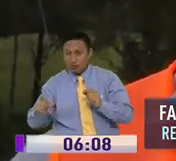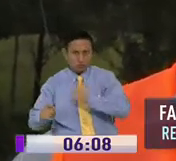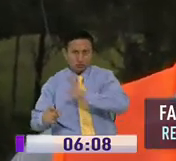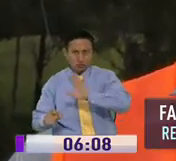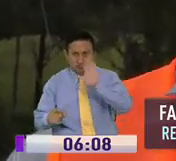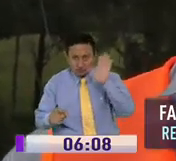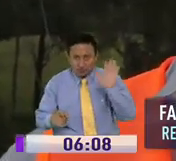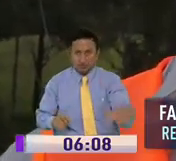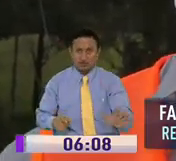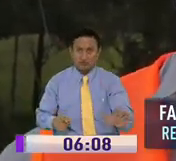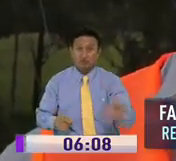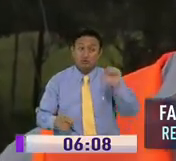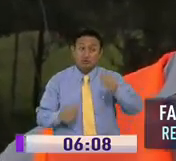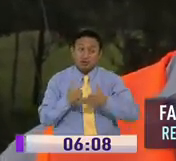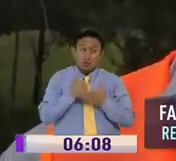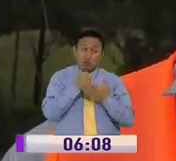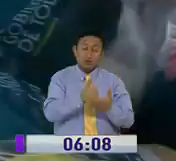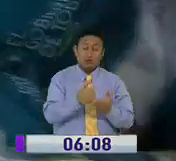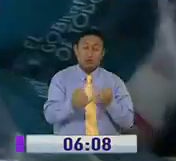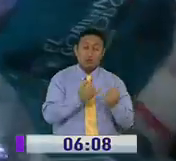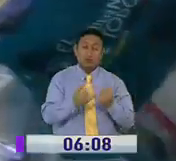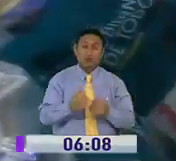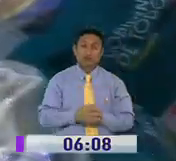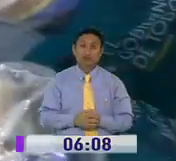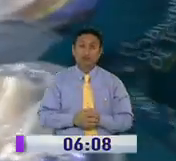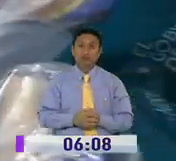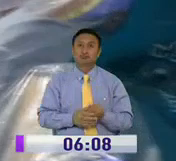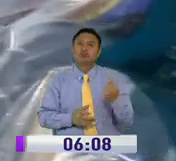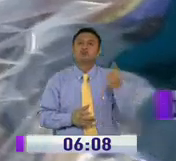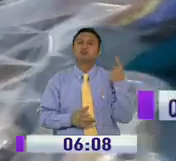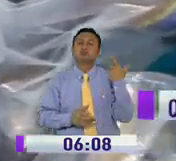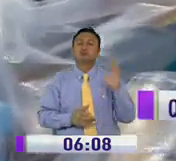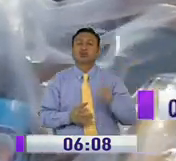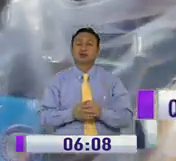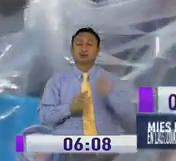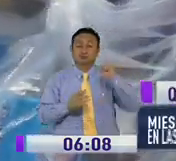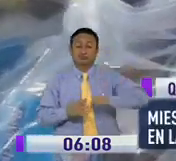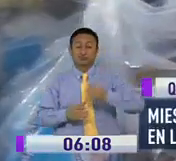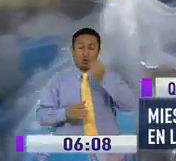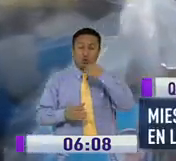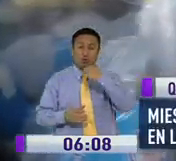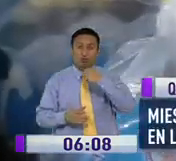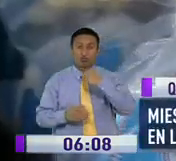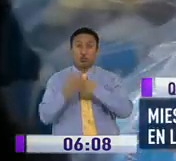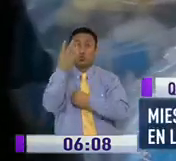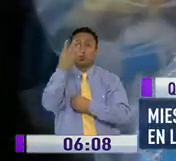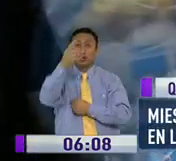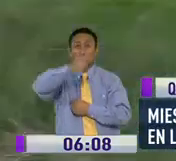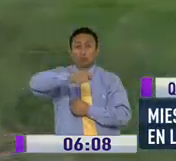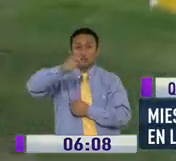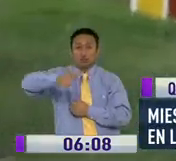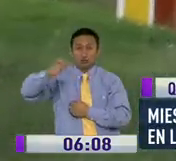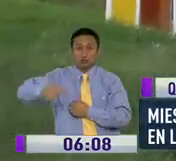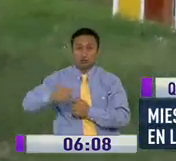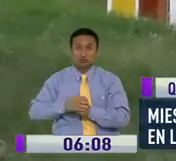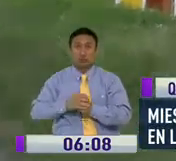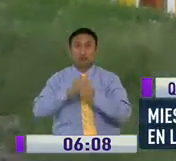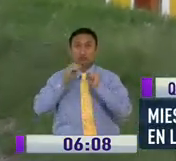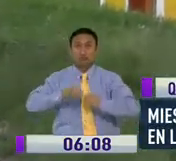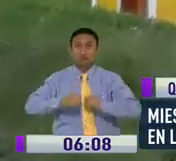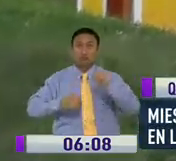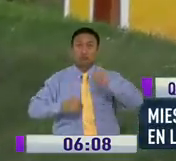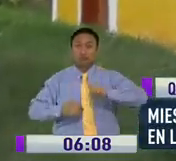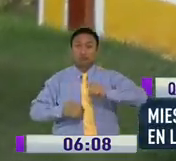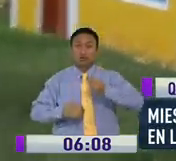sus casas, para combatir este virus. Los kits contienen raciones alimenticias para 4 personas y cubren